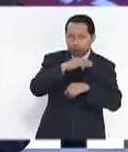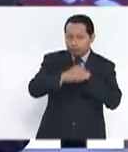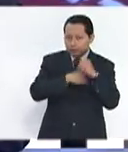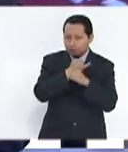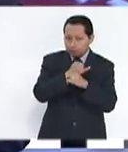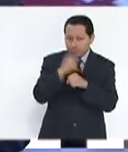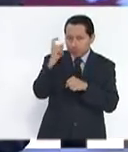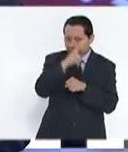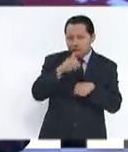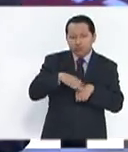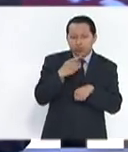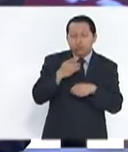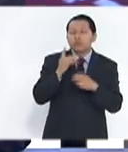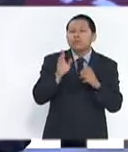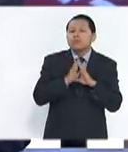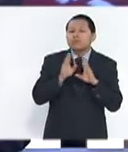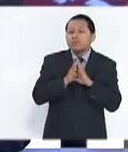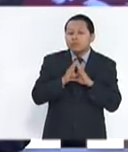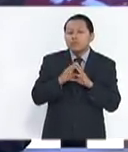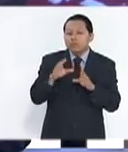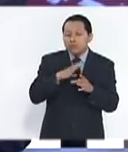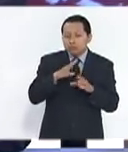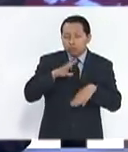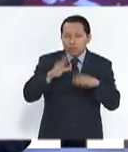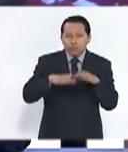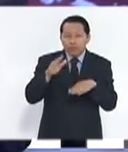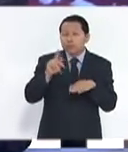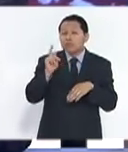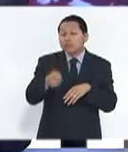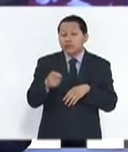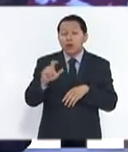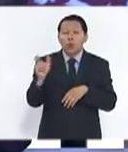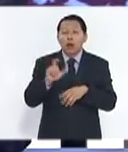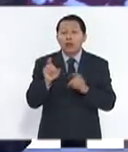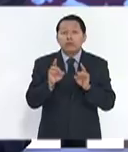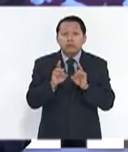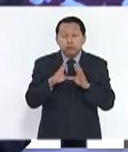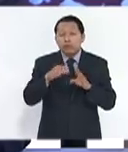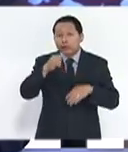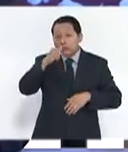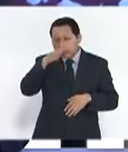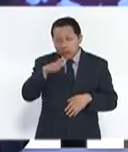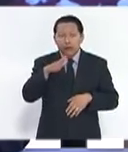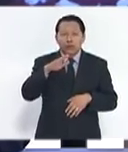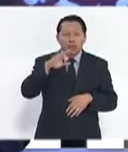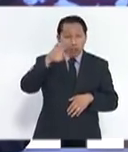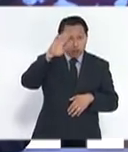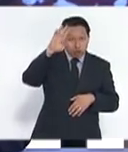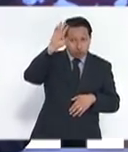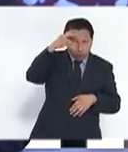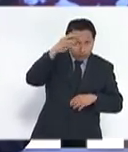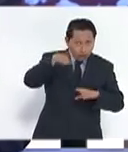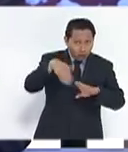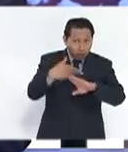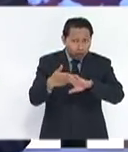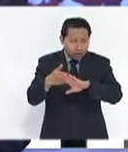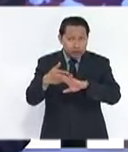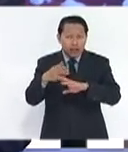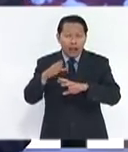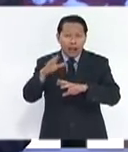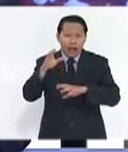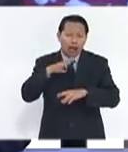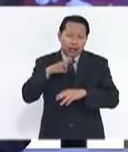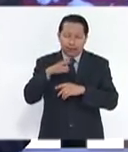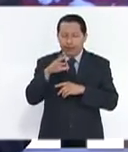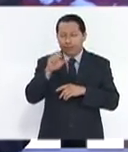La voz hemos visto cómo ha tenido impactos cuando ha habido enfrentamientos entre Donald Trump y Kim Jong-un directamente. Ahora el